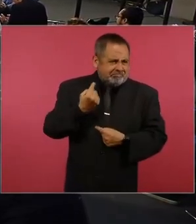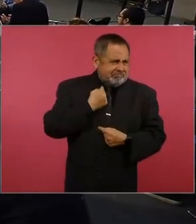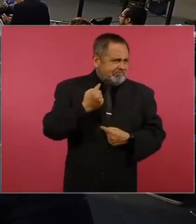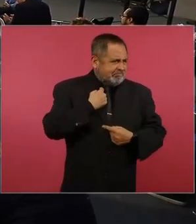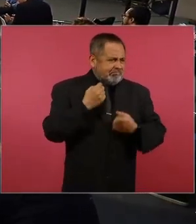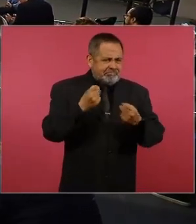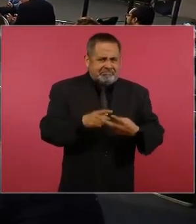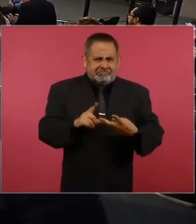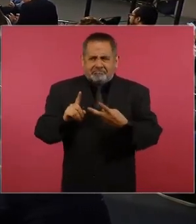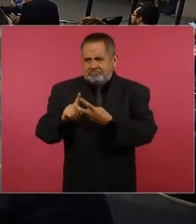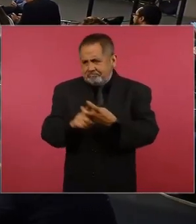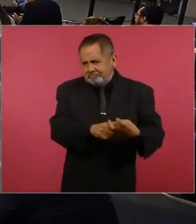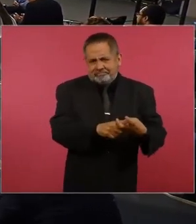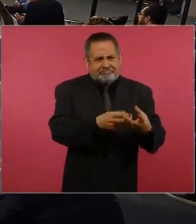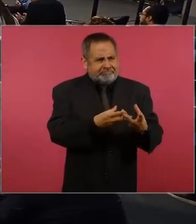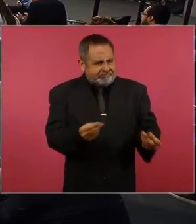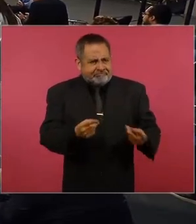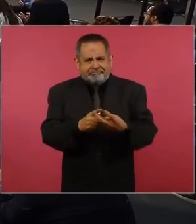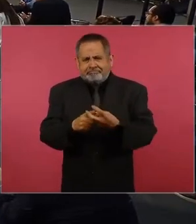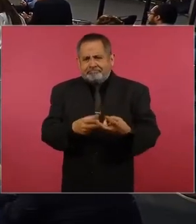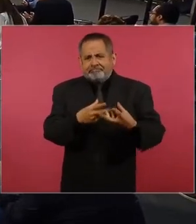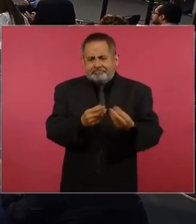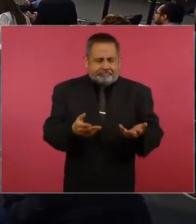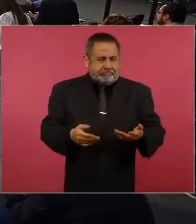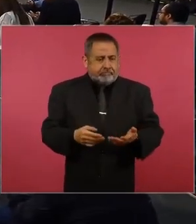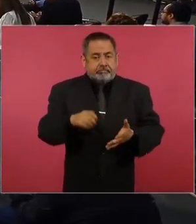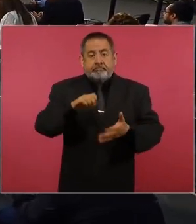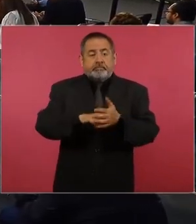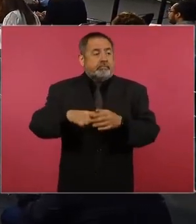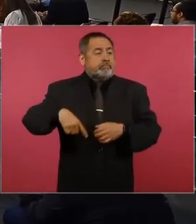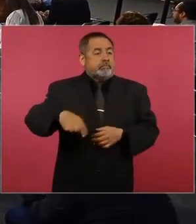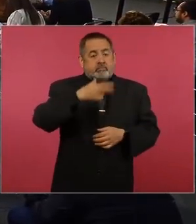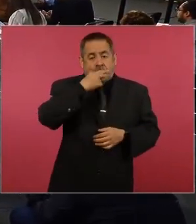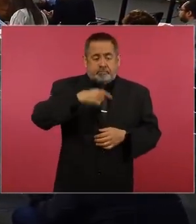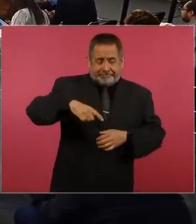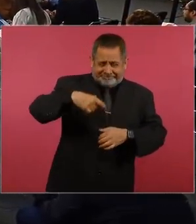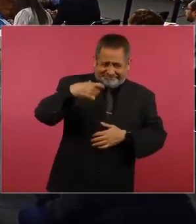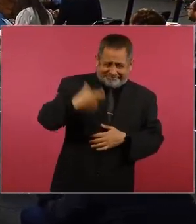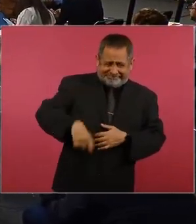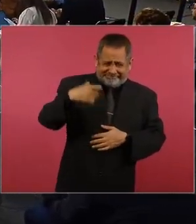de los hombres más ricos de México.